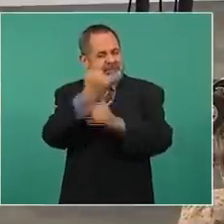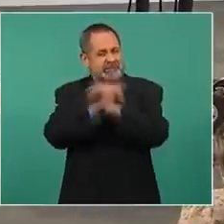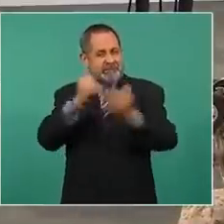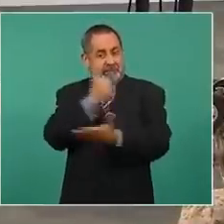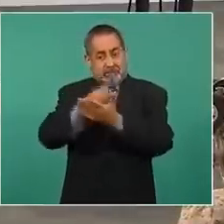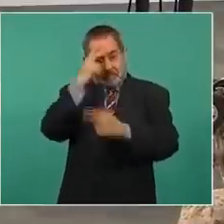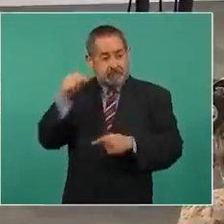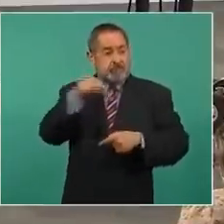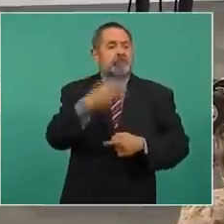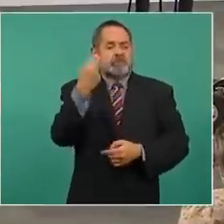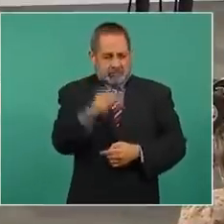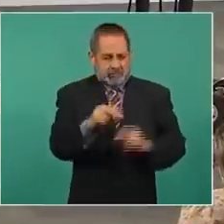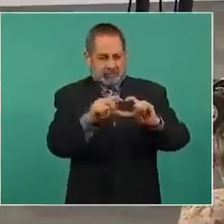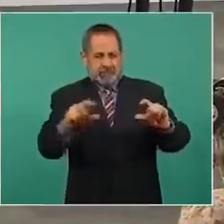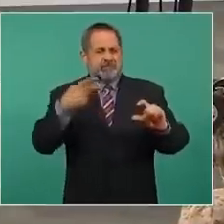de México